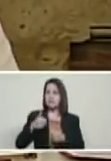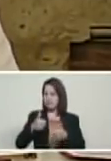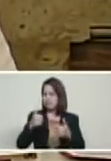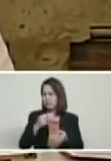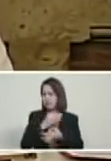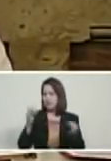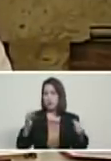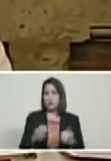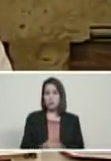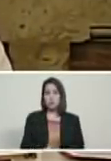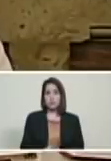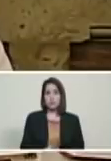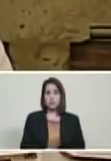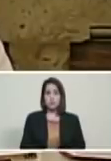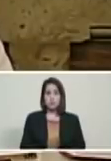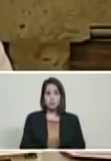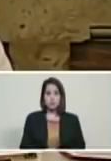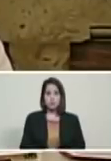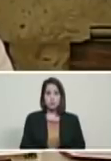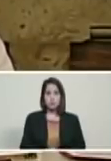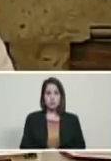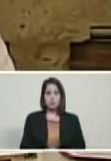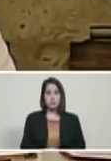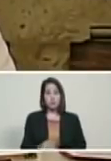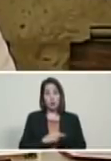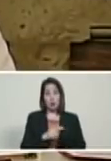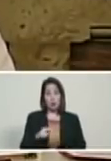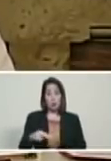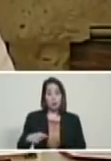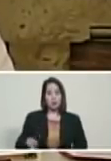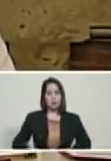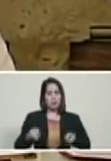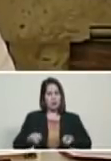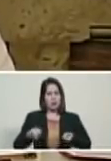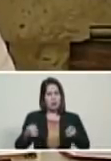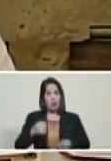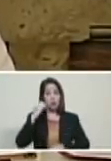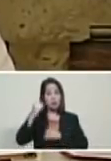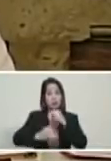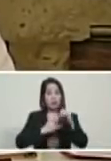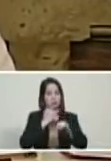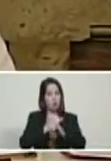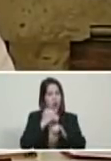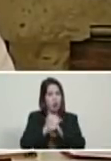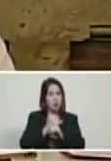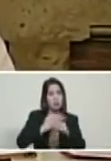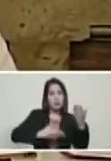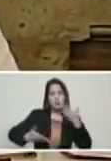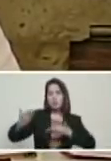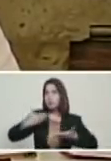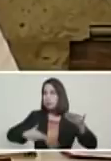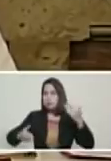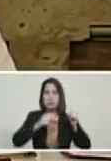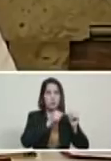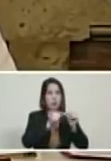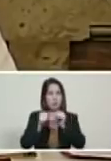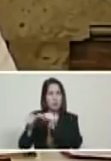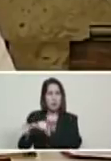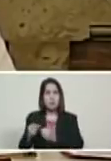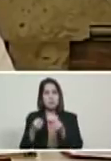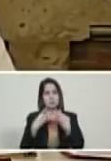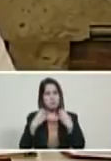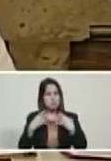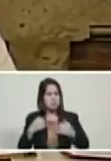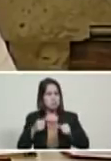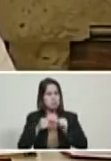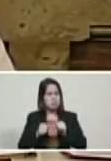fabulosa. Tenemos nuestros mercados internacionales muy bien establecidos, muy